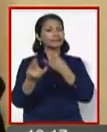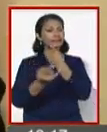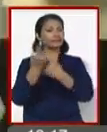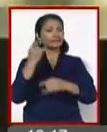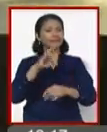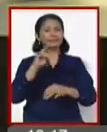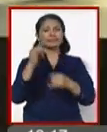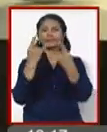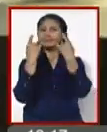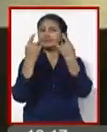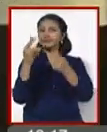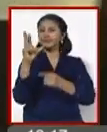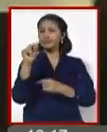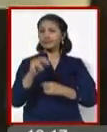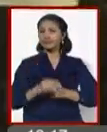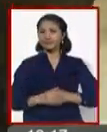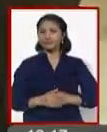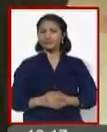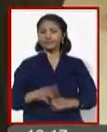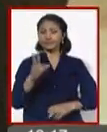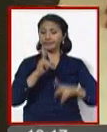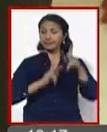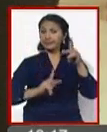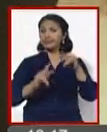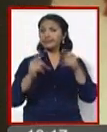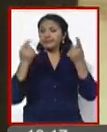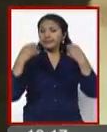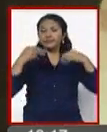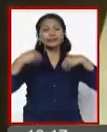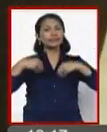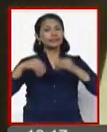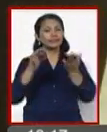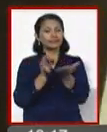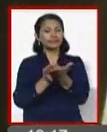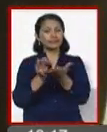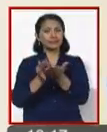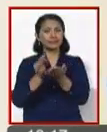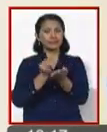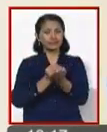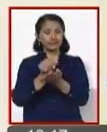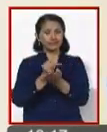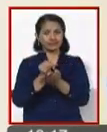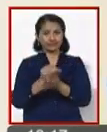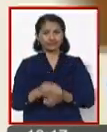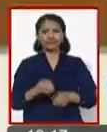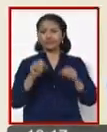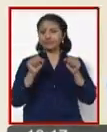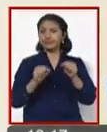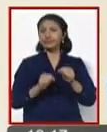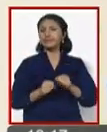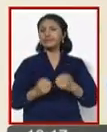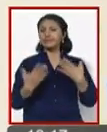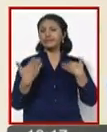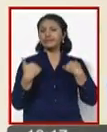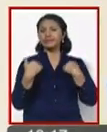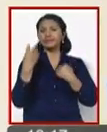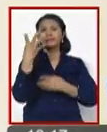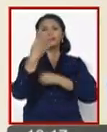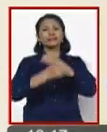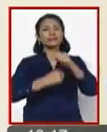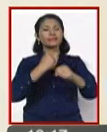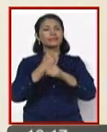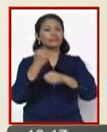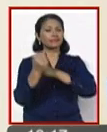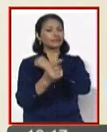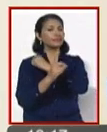dejen engañar. Recordó la autoridad también que las personas que intenten vender estas monedas virtuales pueden ser pasibles a